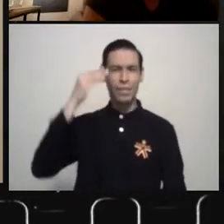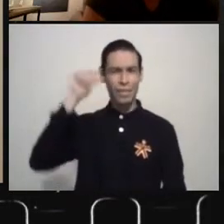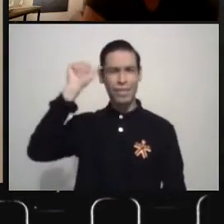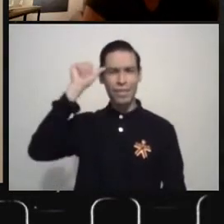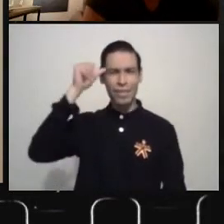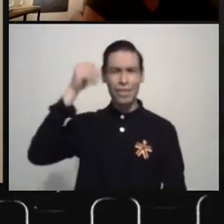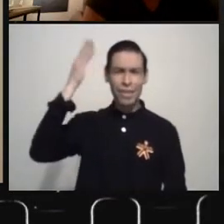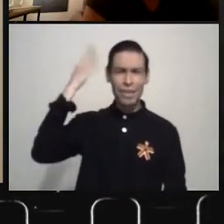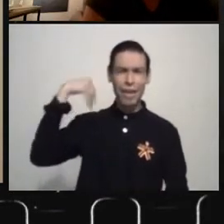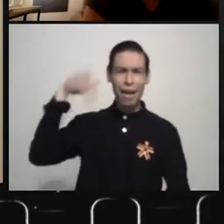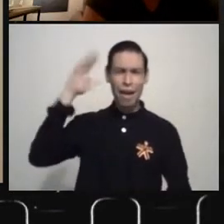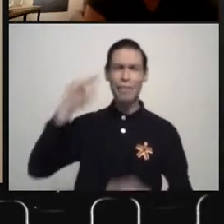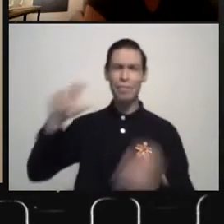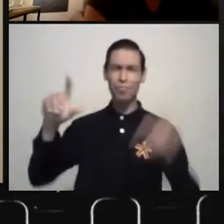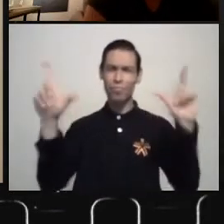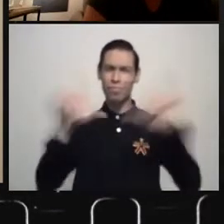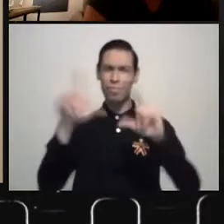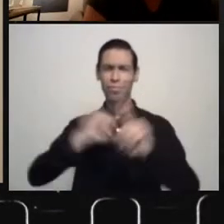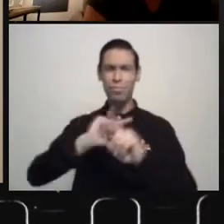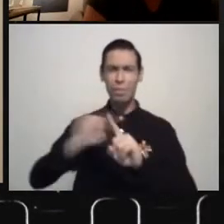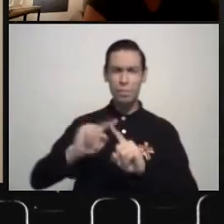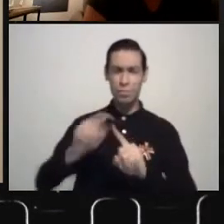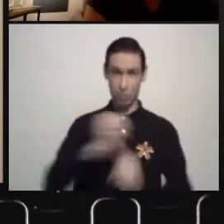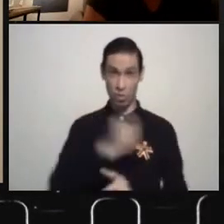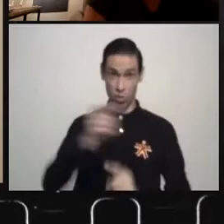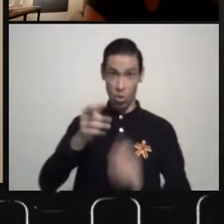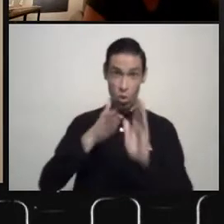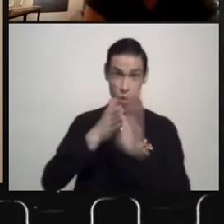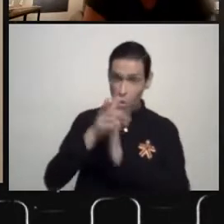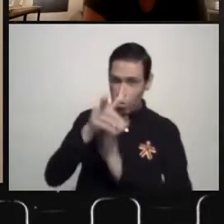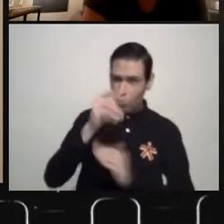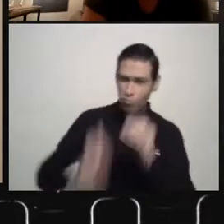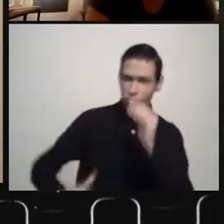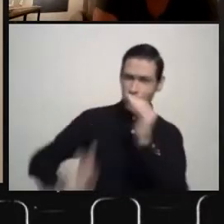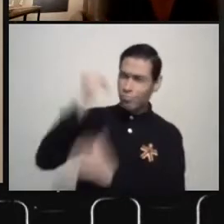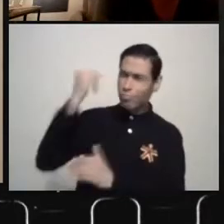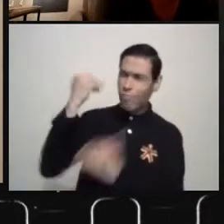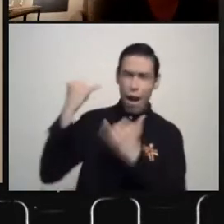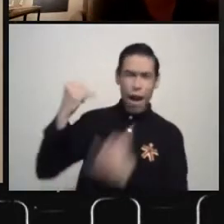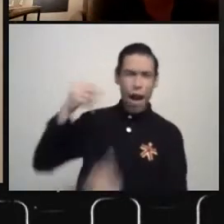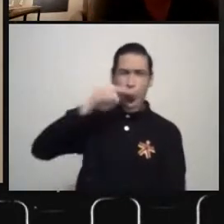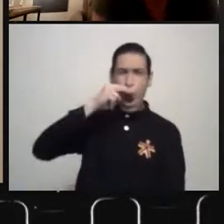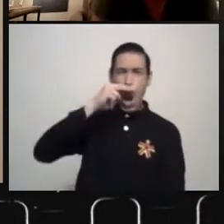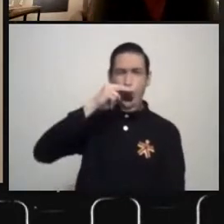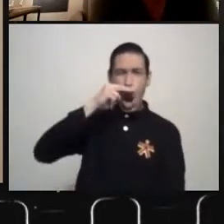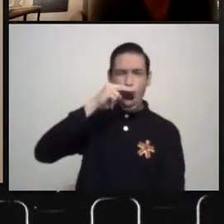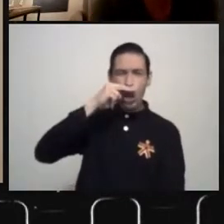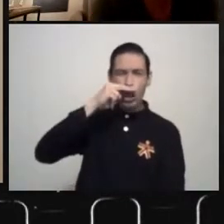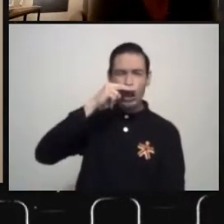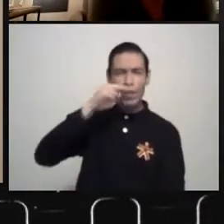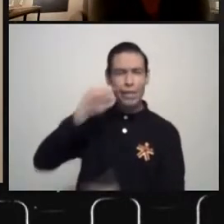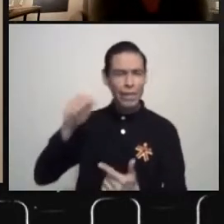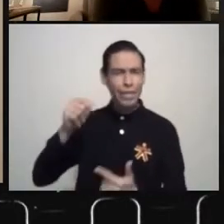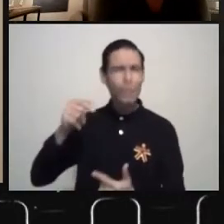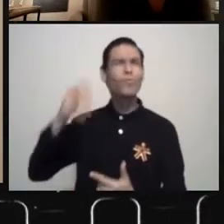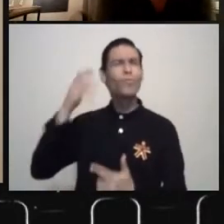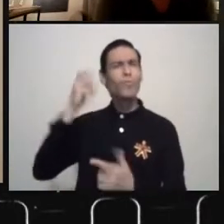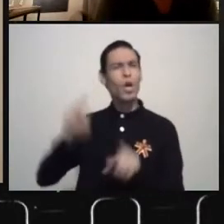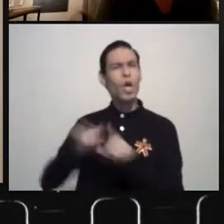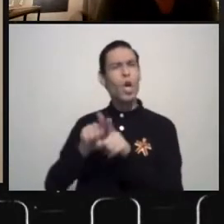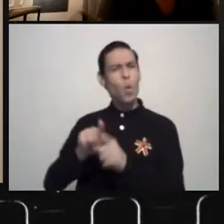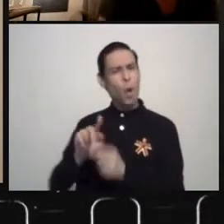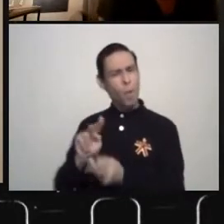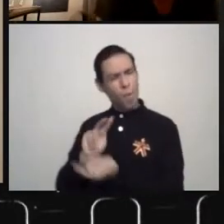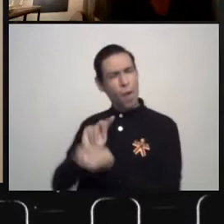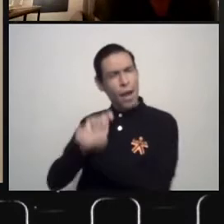mal. Cuéntanos un poquito cómo fue esa evolución. Ahorita te reías cuando hablábamos de padres e hijos, pues, cómo esa